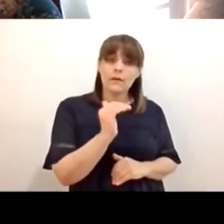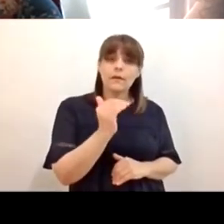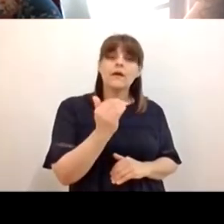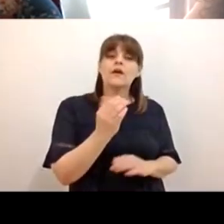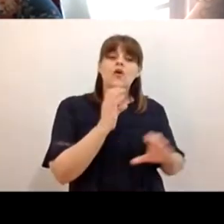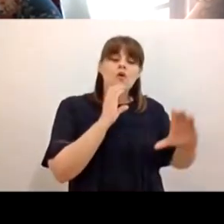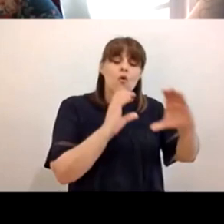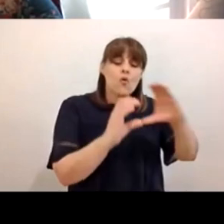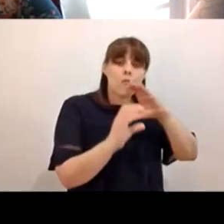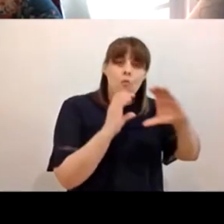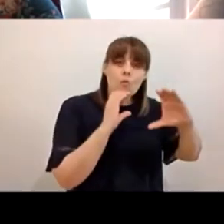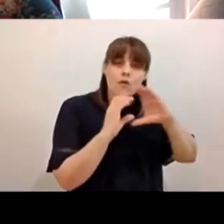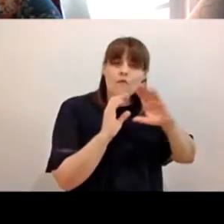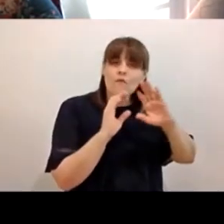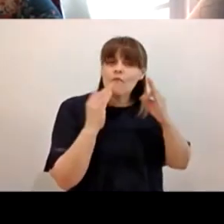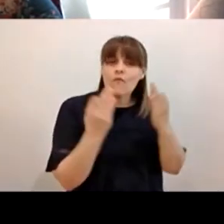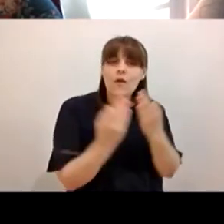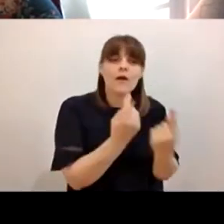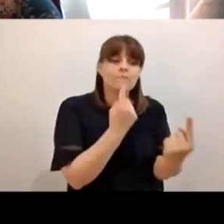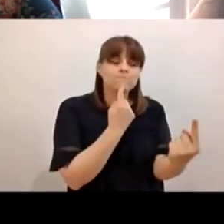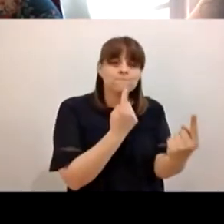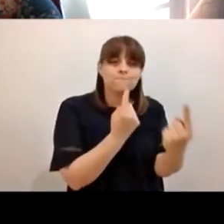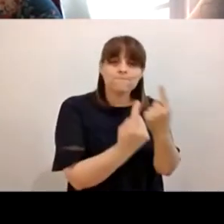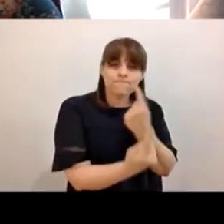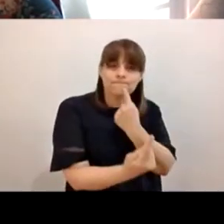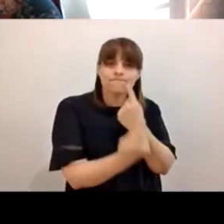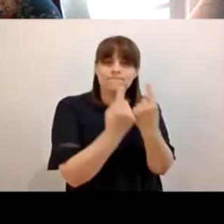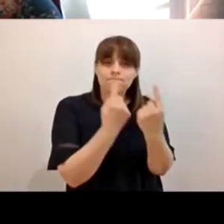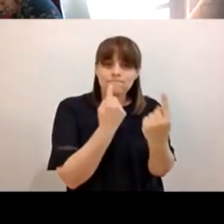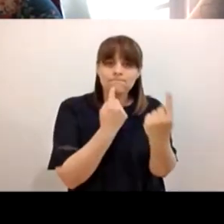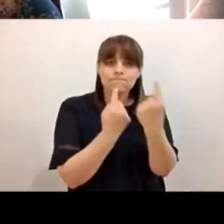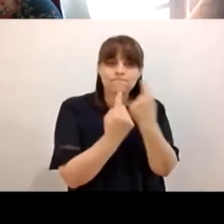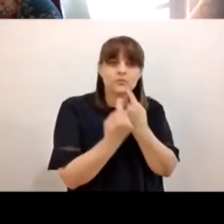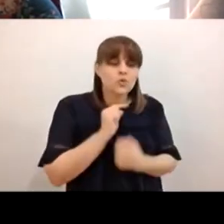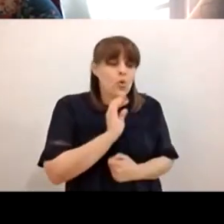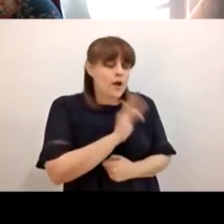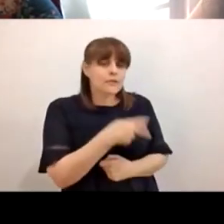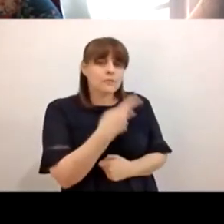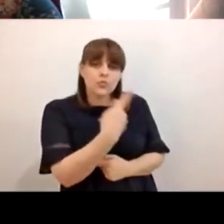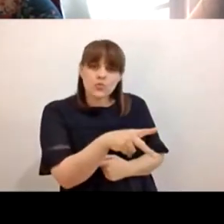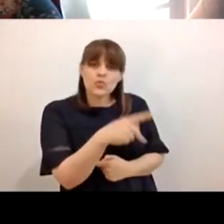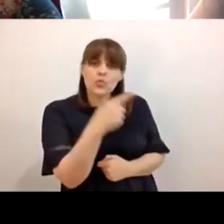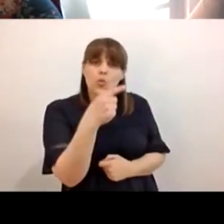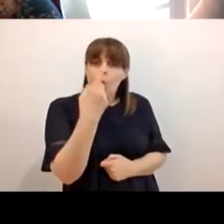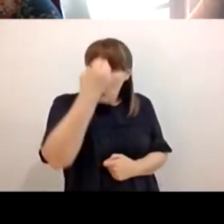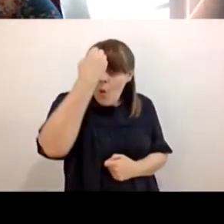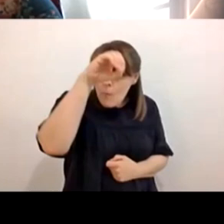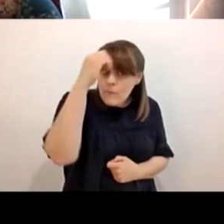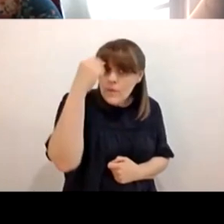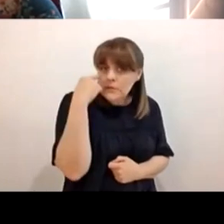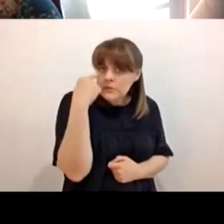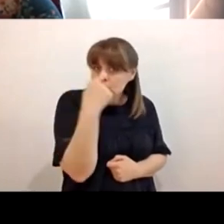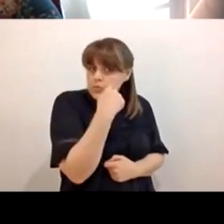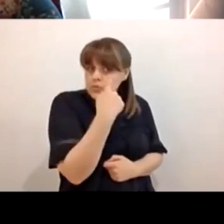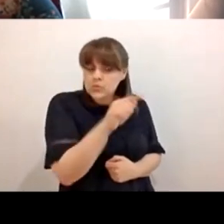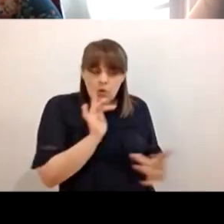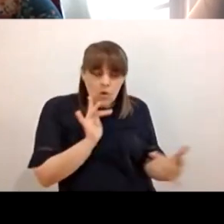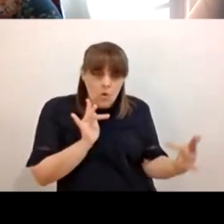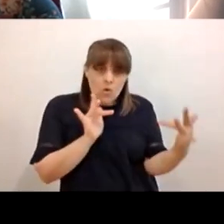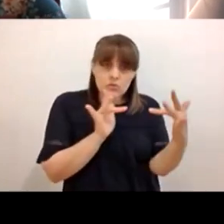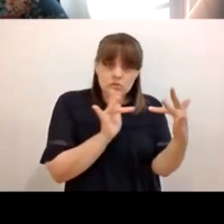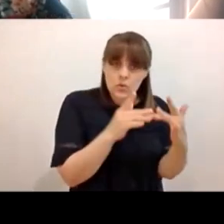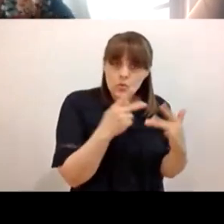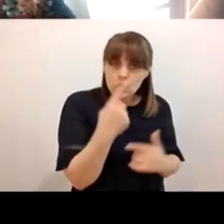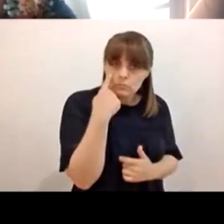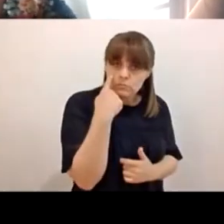comunicación sea un diálogo donde se deje aparecer este otro donde se escucha al otro donde se tenga contacto con el otro no